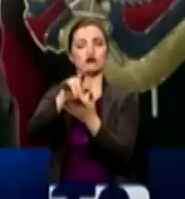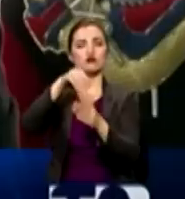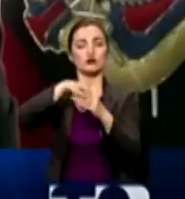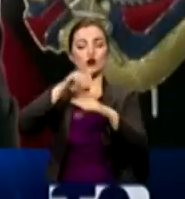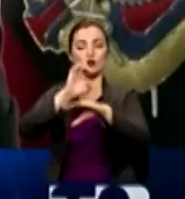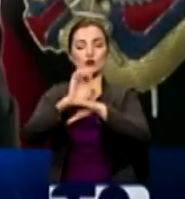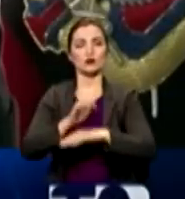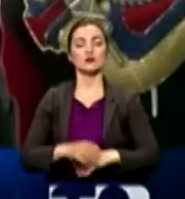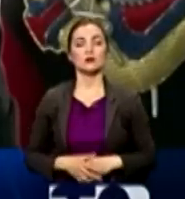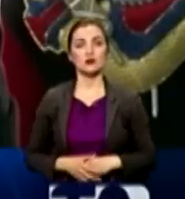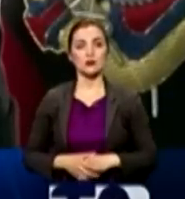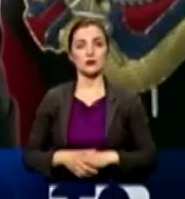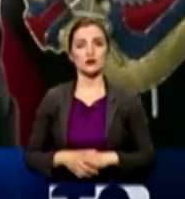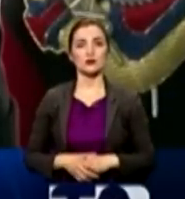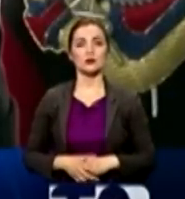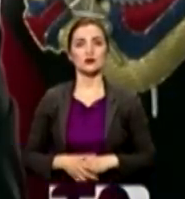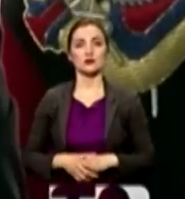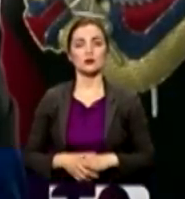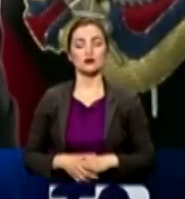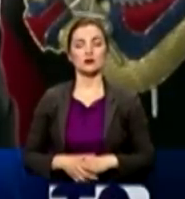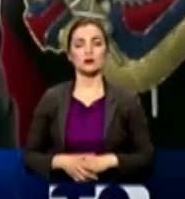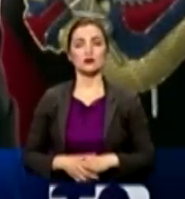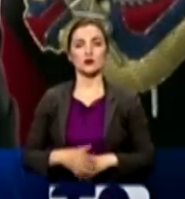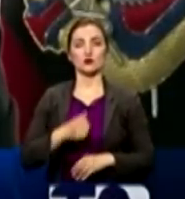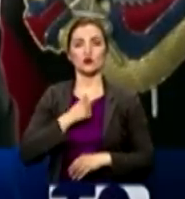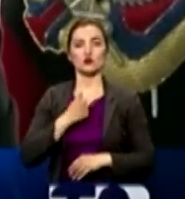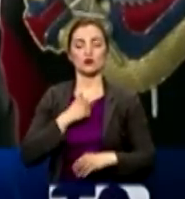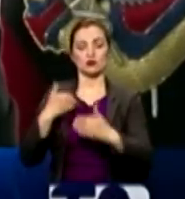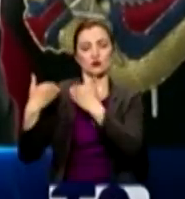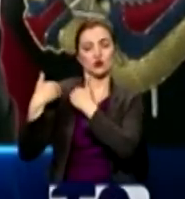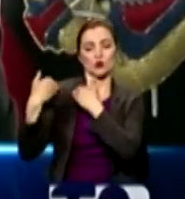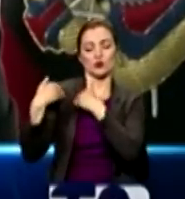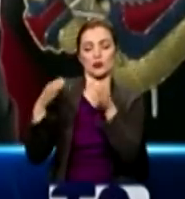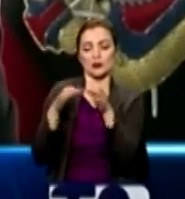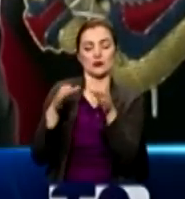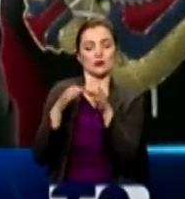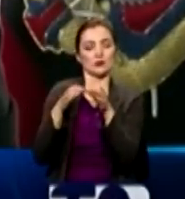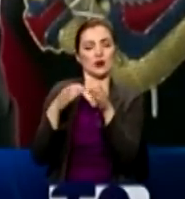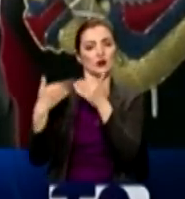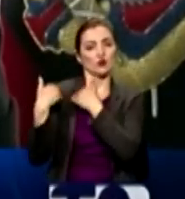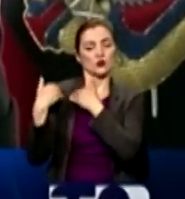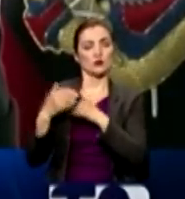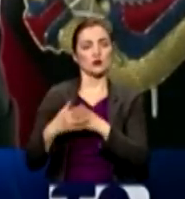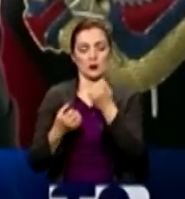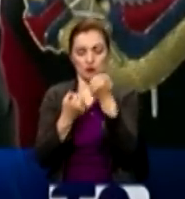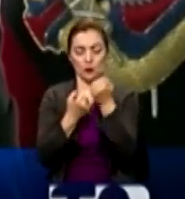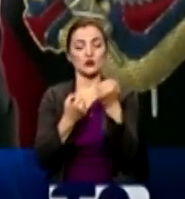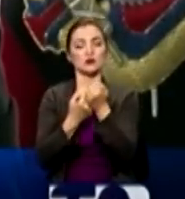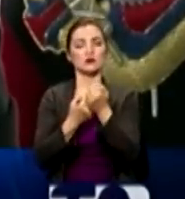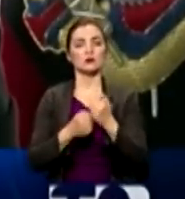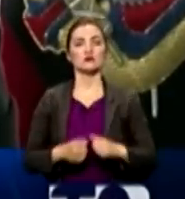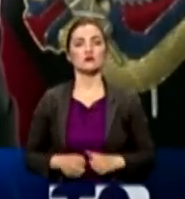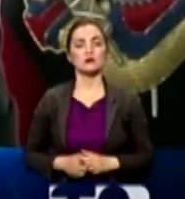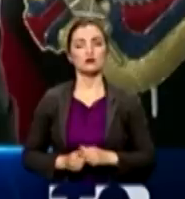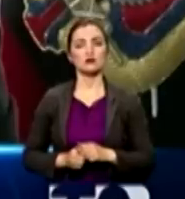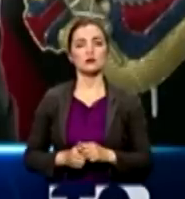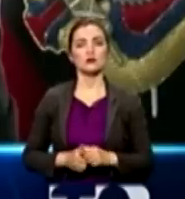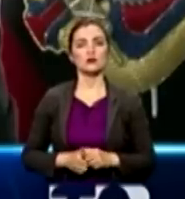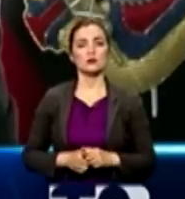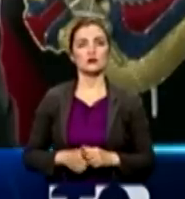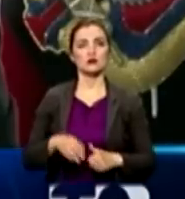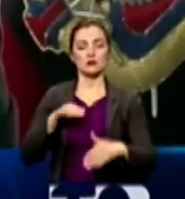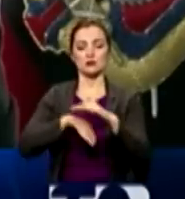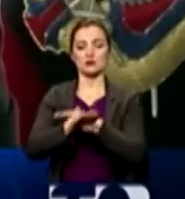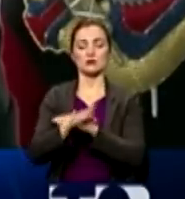país. Nosotros somos los que encargados de las certificaciones y de apoyar a aquel personal que quiere inmiscuirse en la